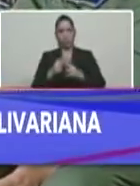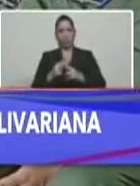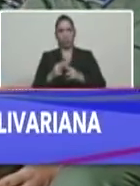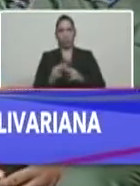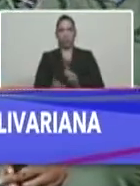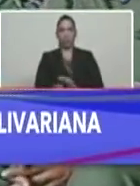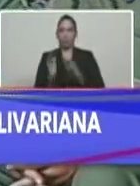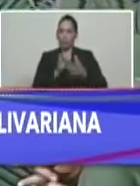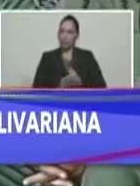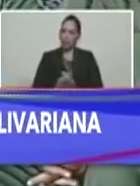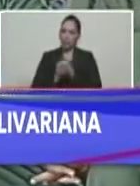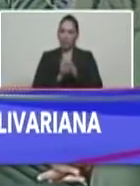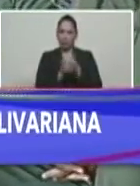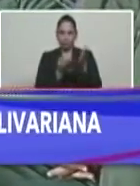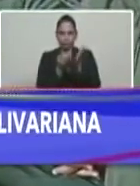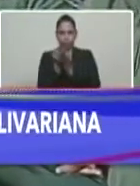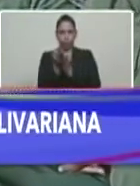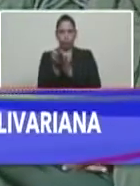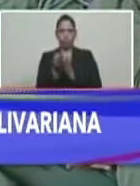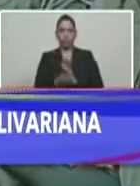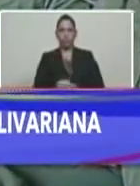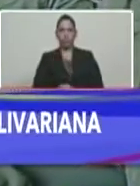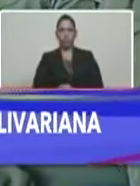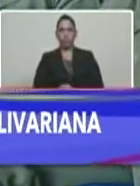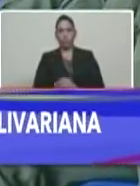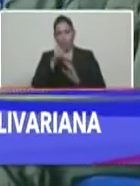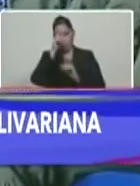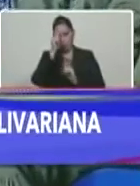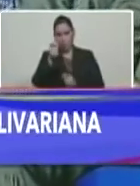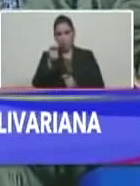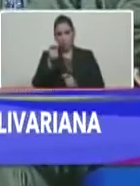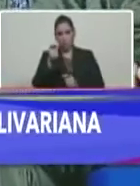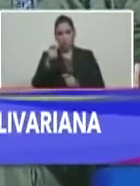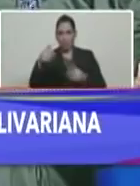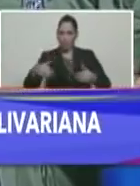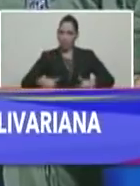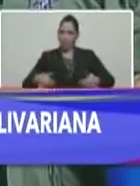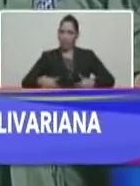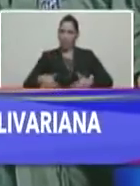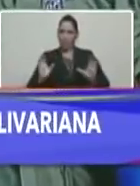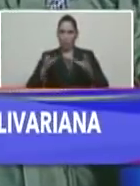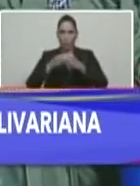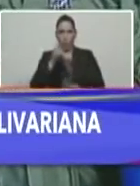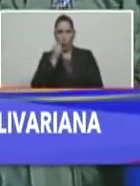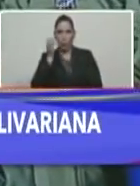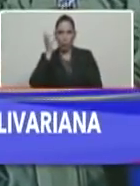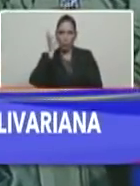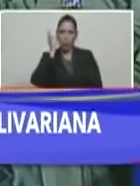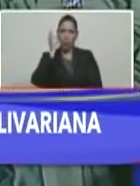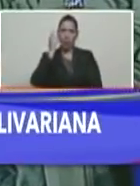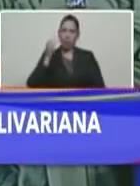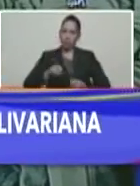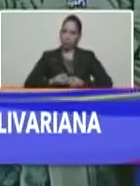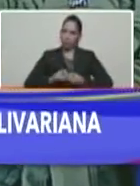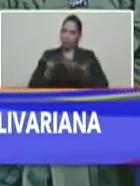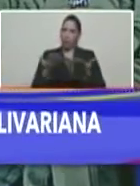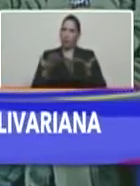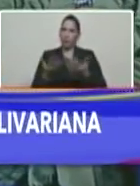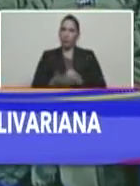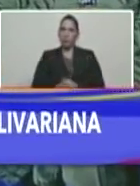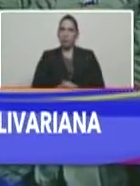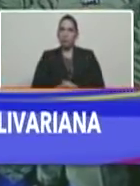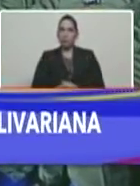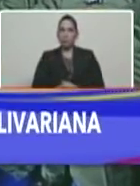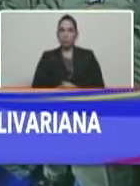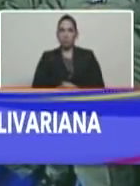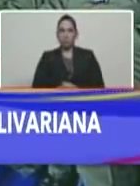amistad. Es menester reconocer el esfuerzo de un grupo de mujeres y hombres quienes han dado más de lo requerido para